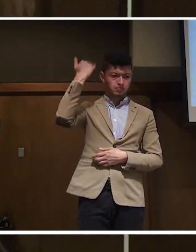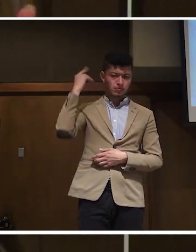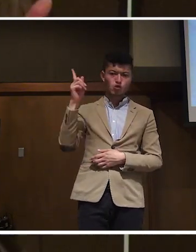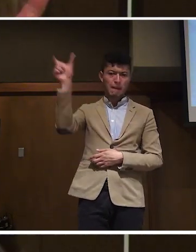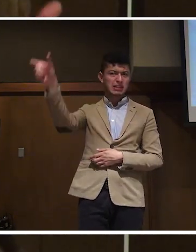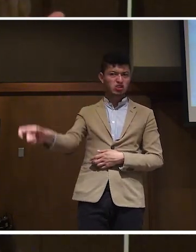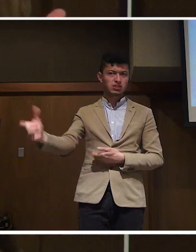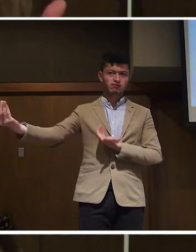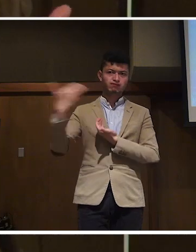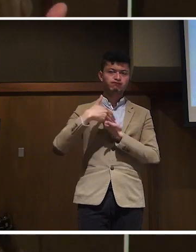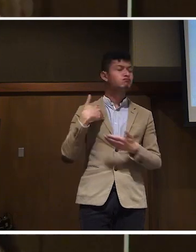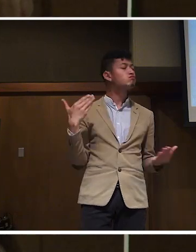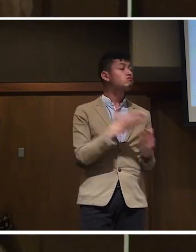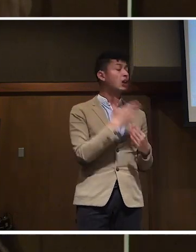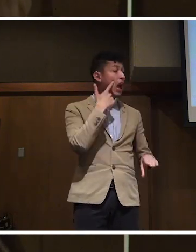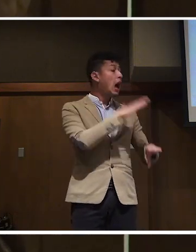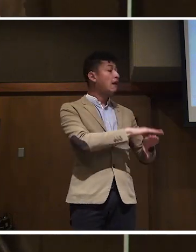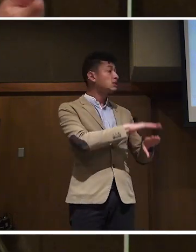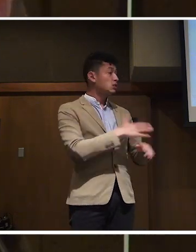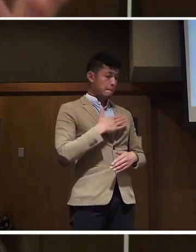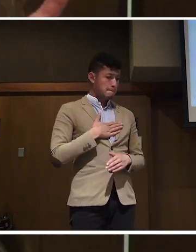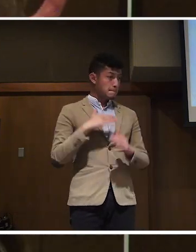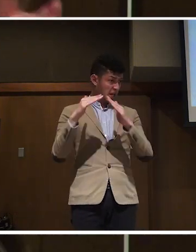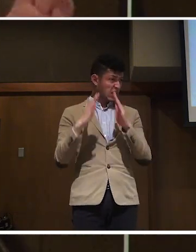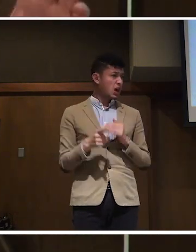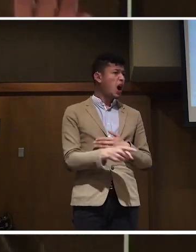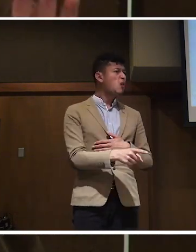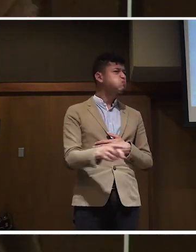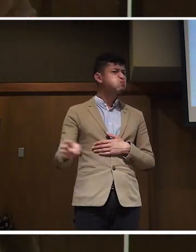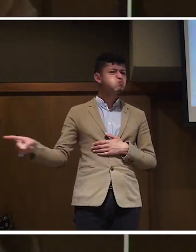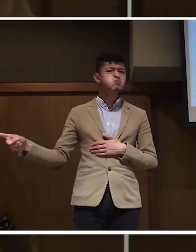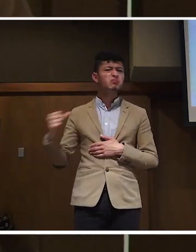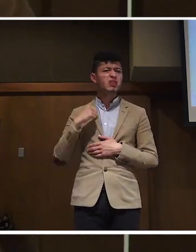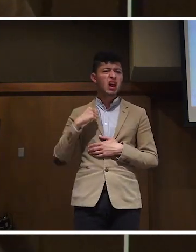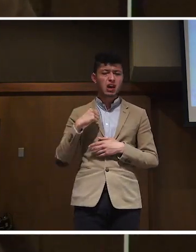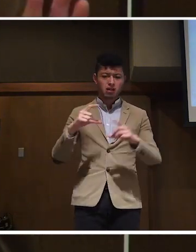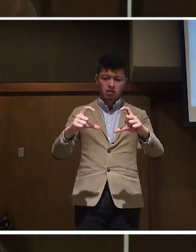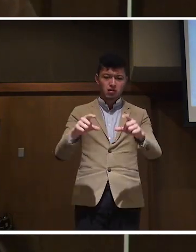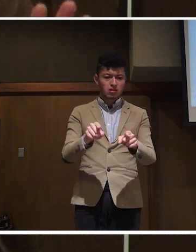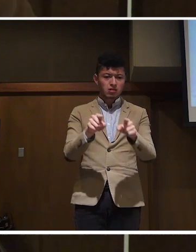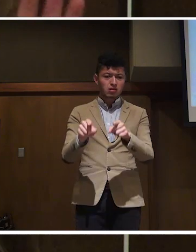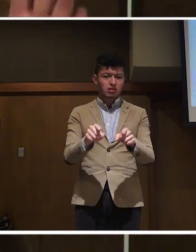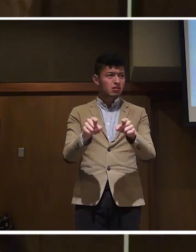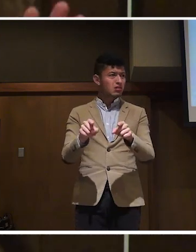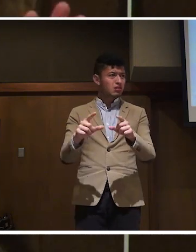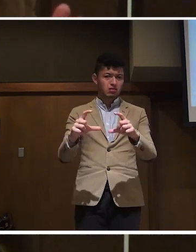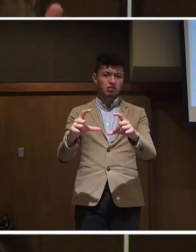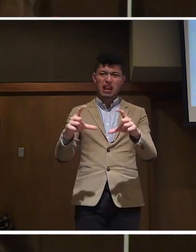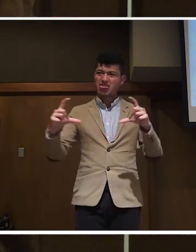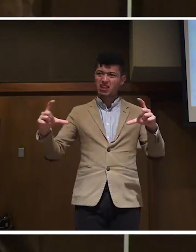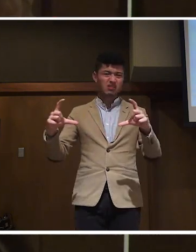con el cuento de que en su casa había 200 o 300 cintas grandes, porque la obsesión de su